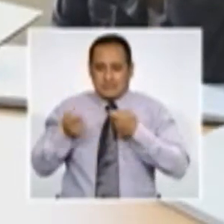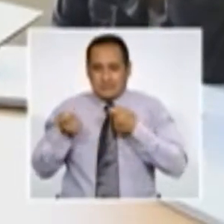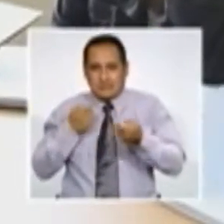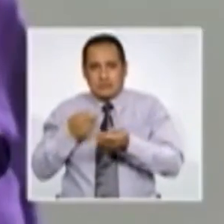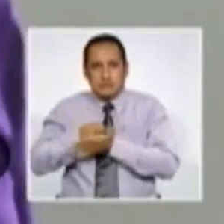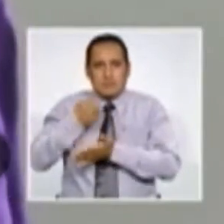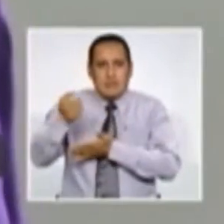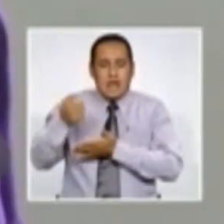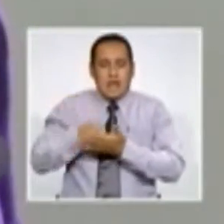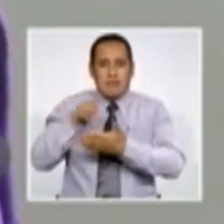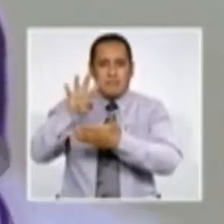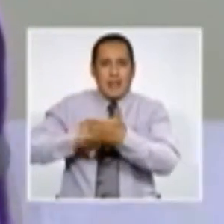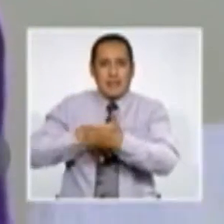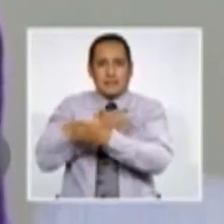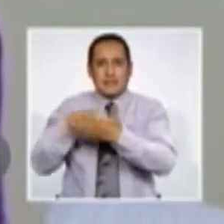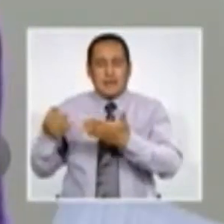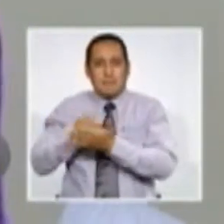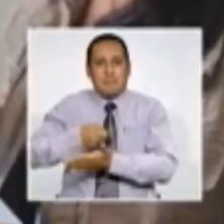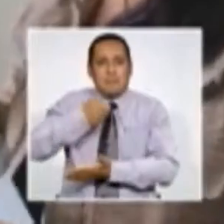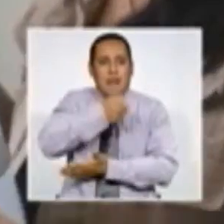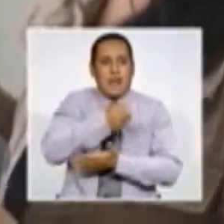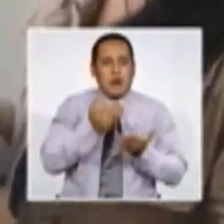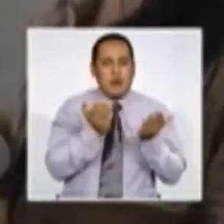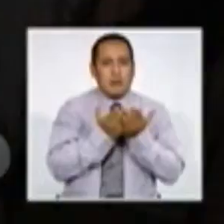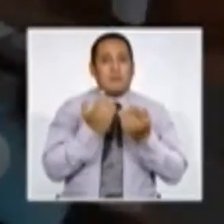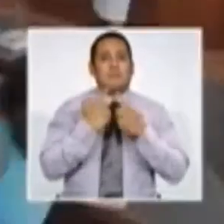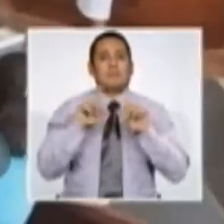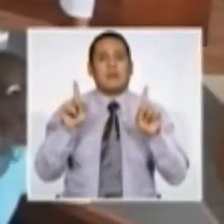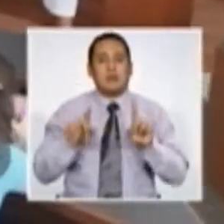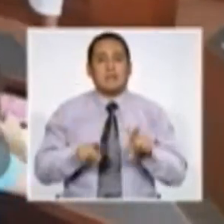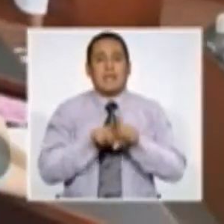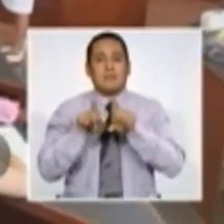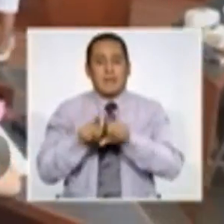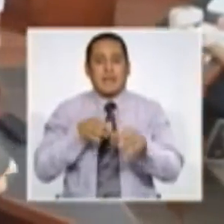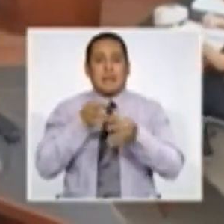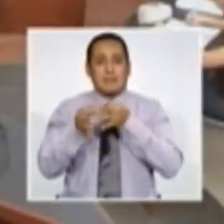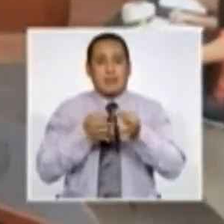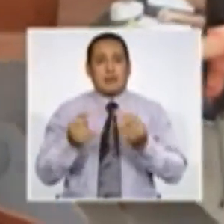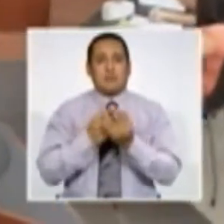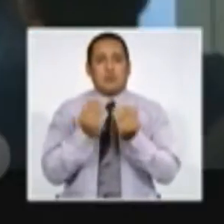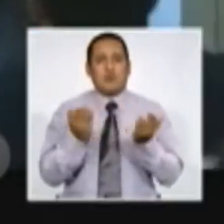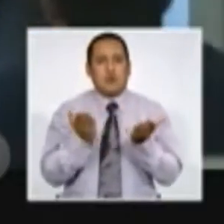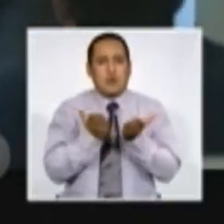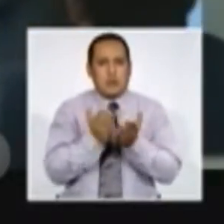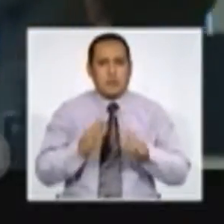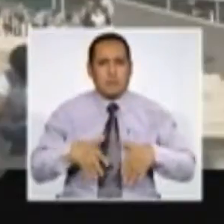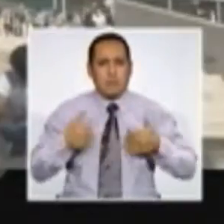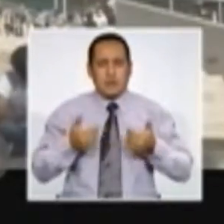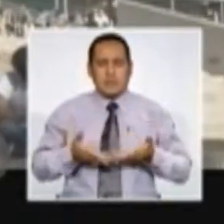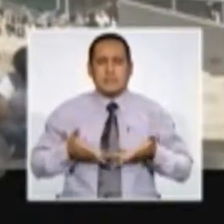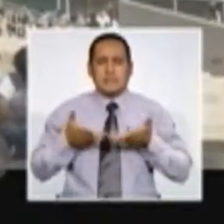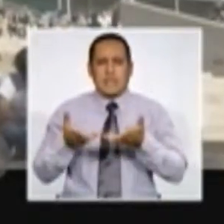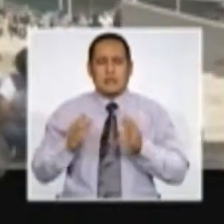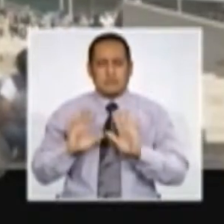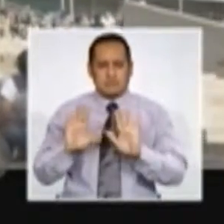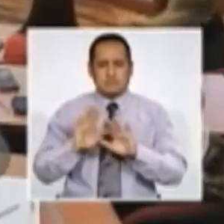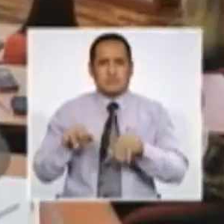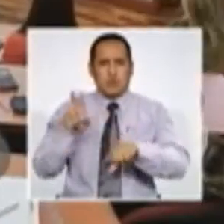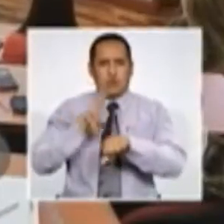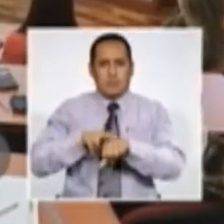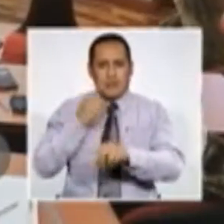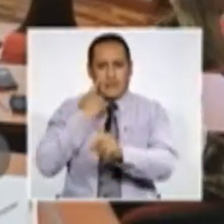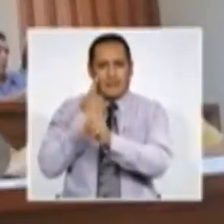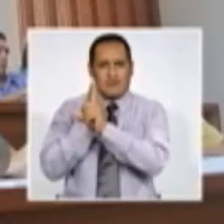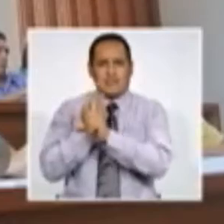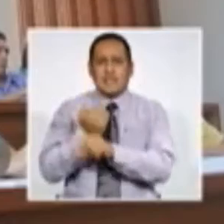del pago de pensiones, como las planillas. Pero cierto es también que dice mucho de la institución que, pudiendo dar con una